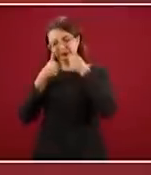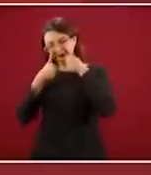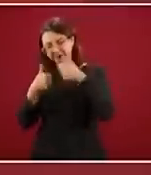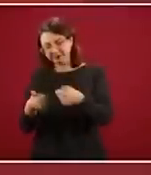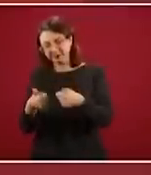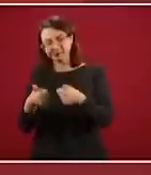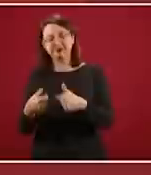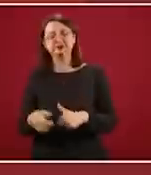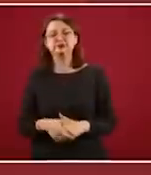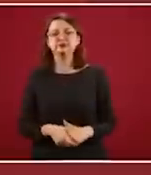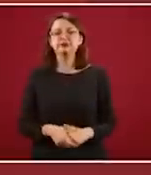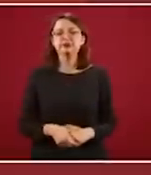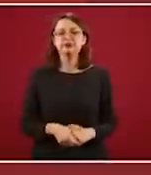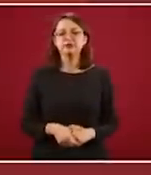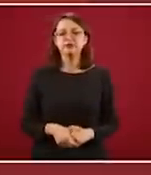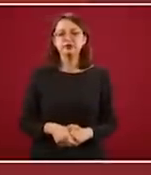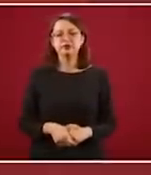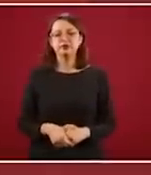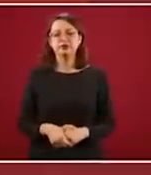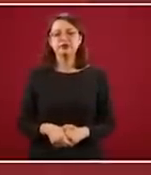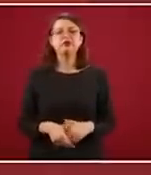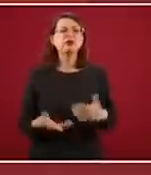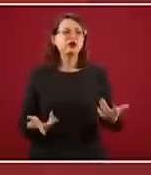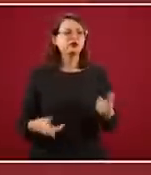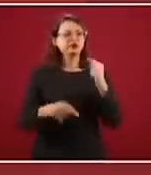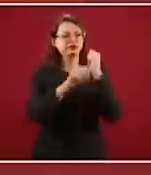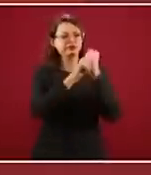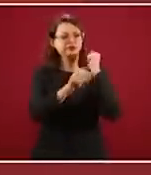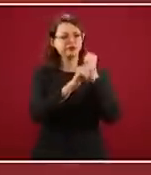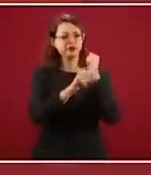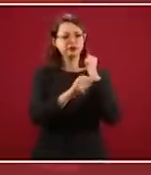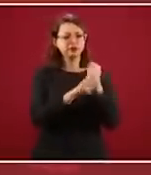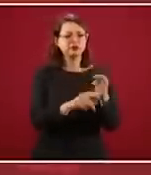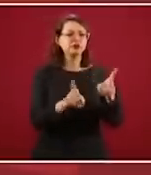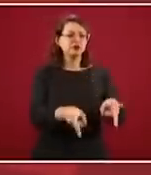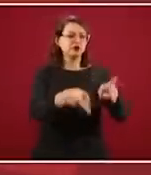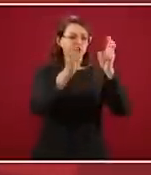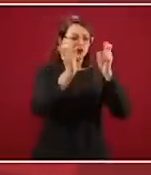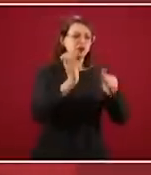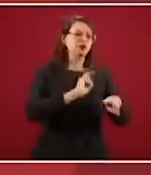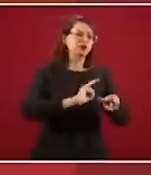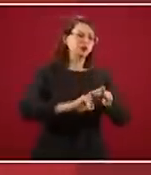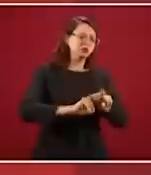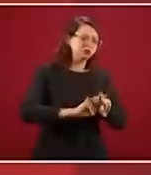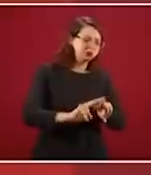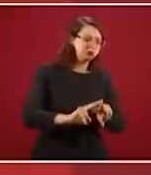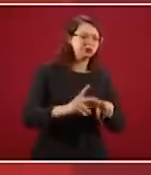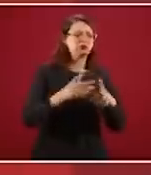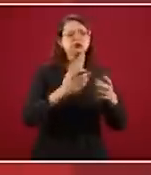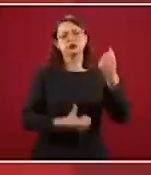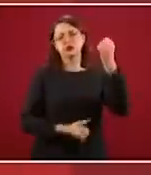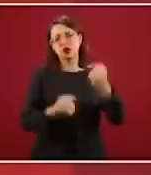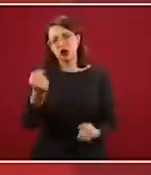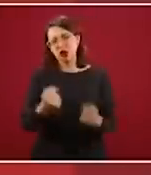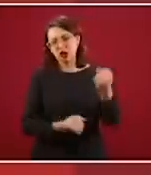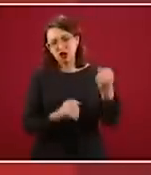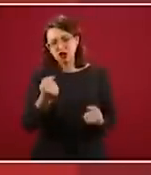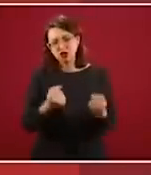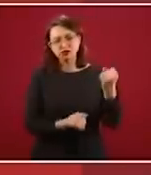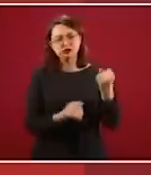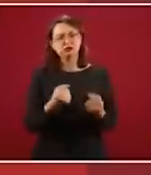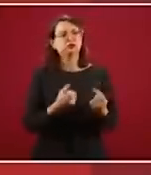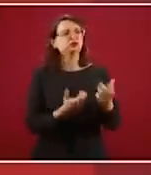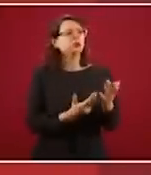En el caso del robo de transportes, pues se ve en los trenes, en el robo de vehículos